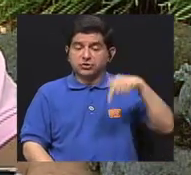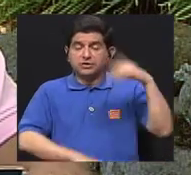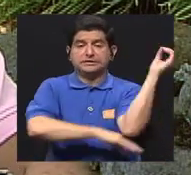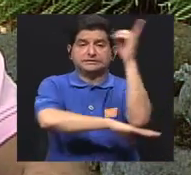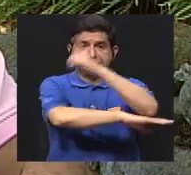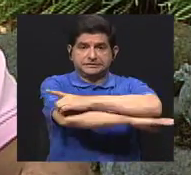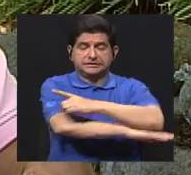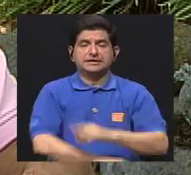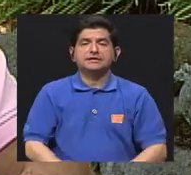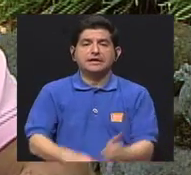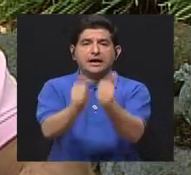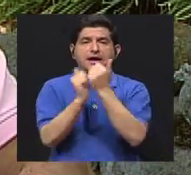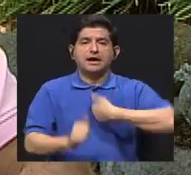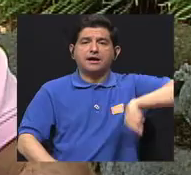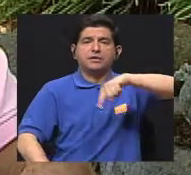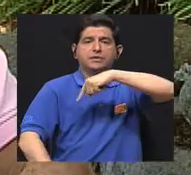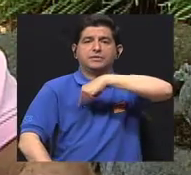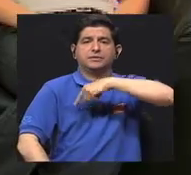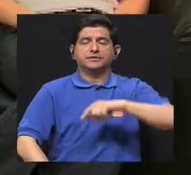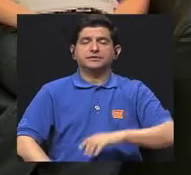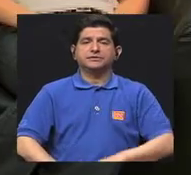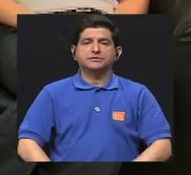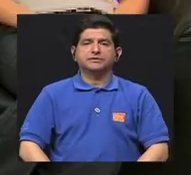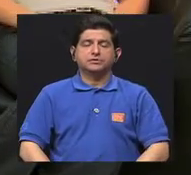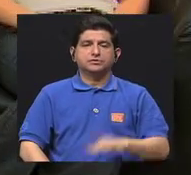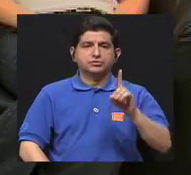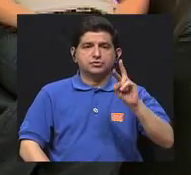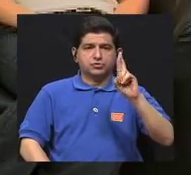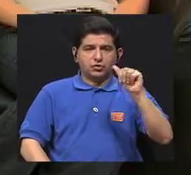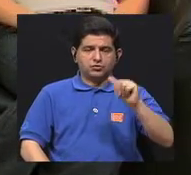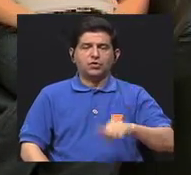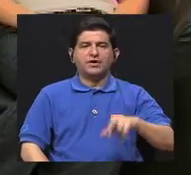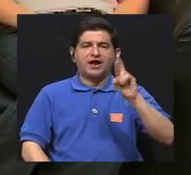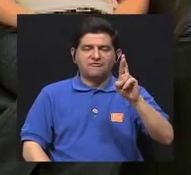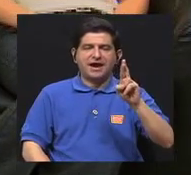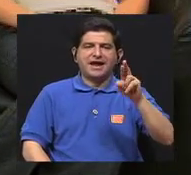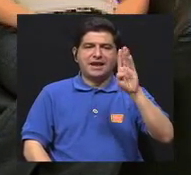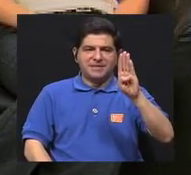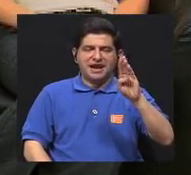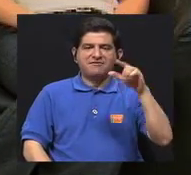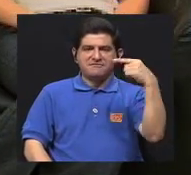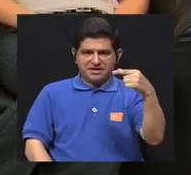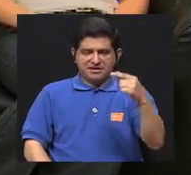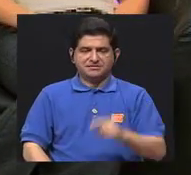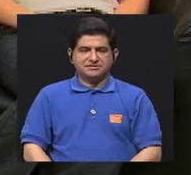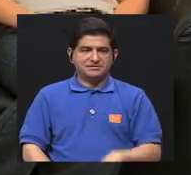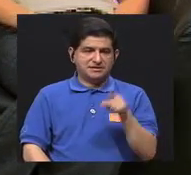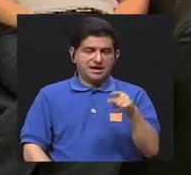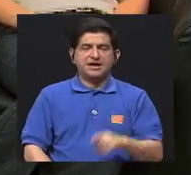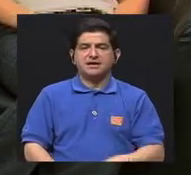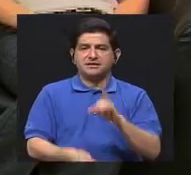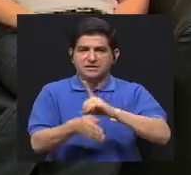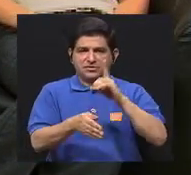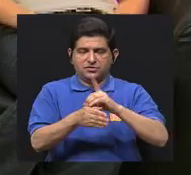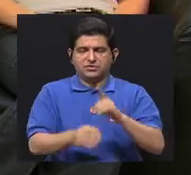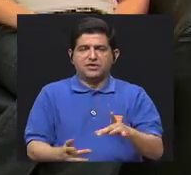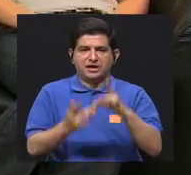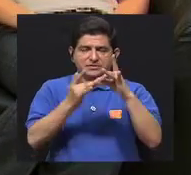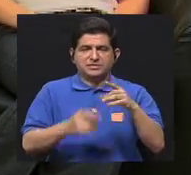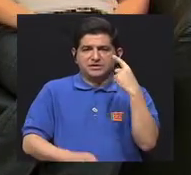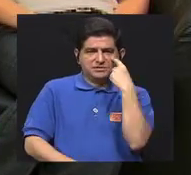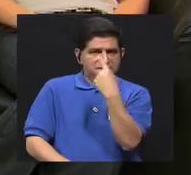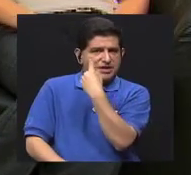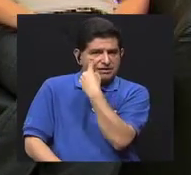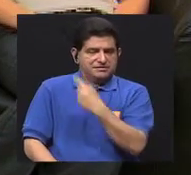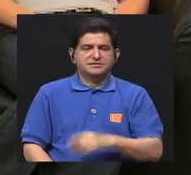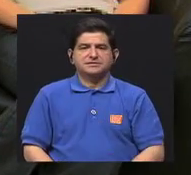hoy nos acompaña la doctora Raquel Benavides González. Ella es médica oftalmóloga, quien